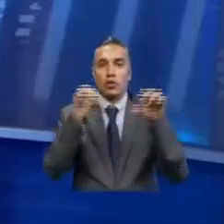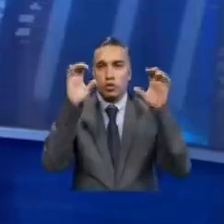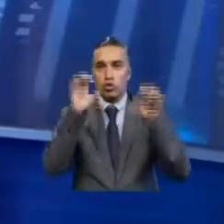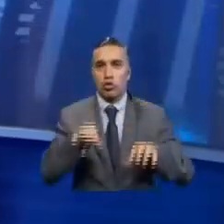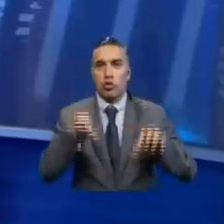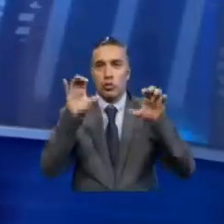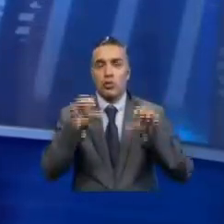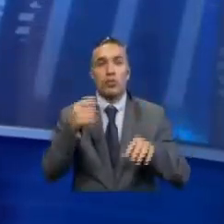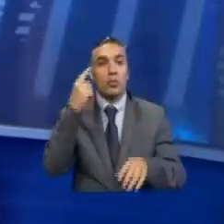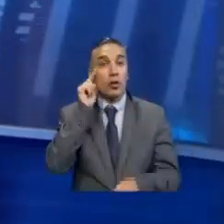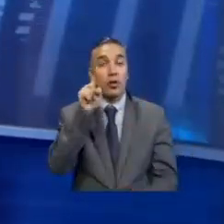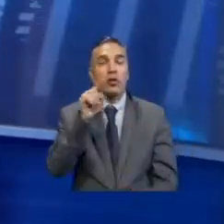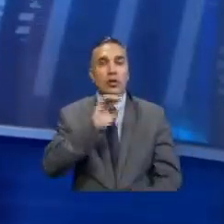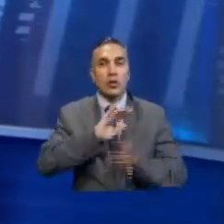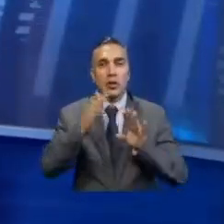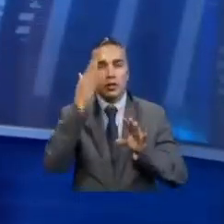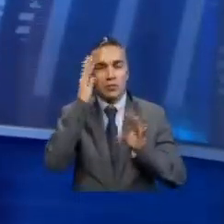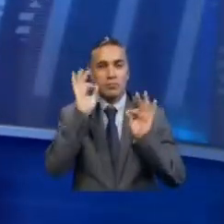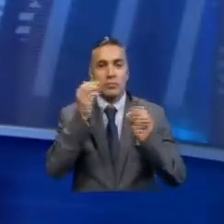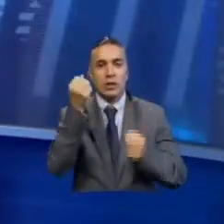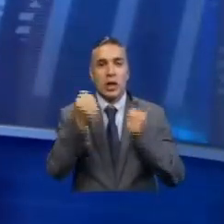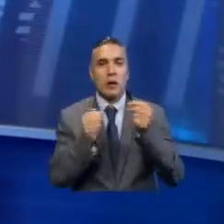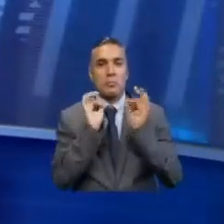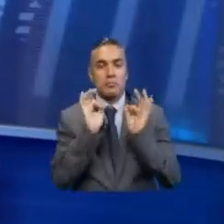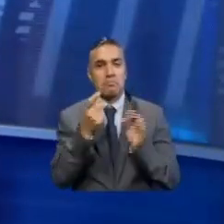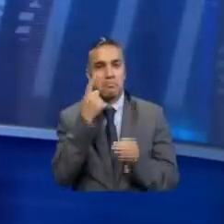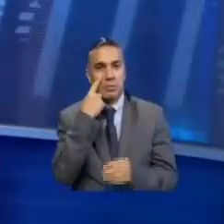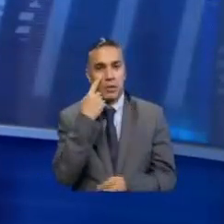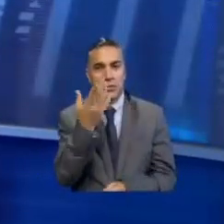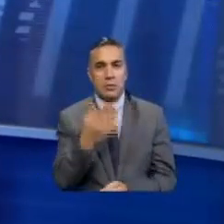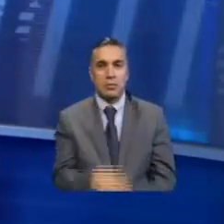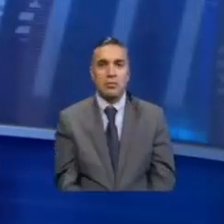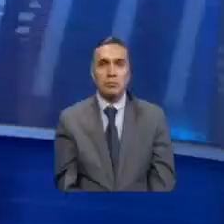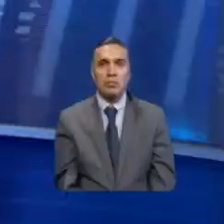lluviosa para que usted tenga en buen estado su vehículo. Atenga.